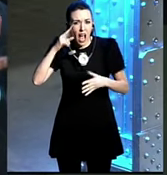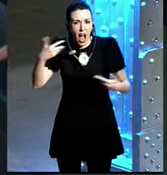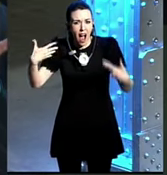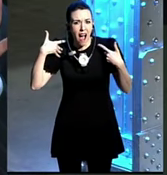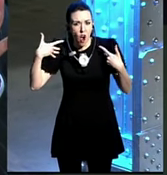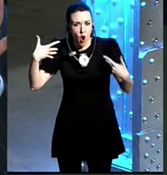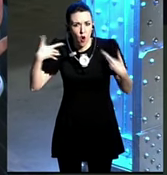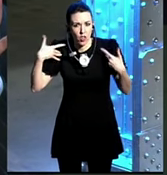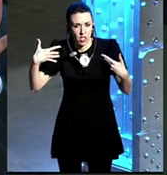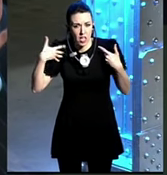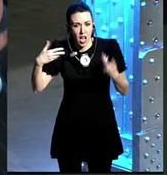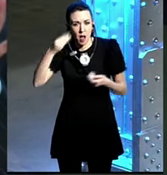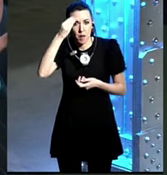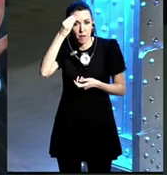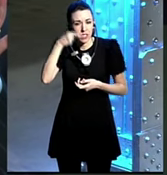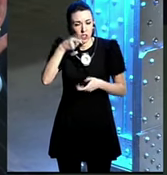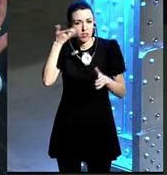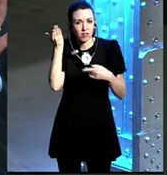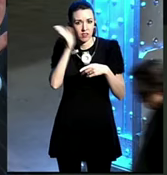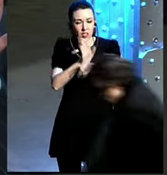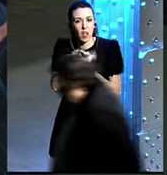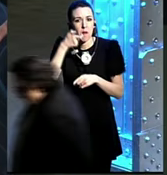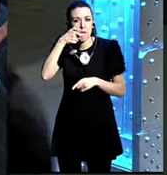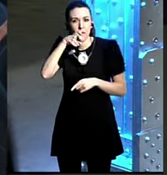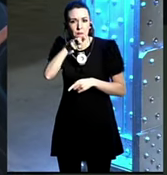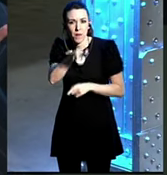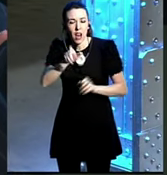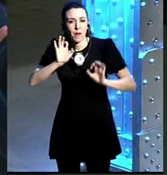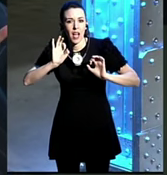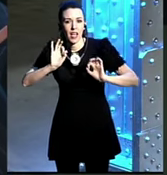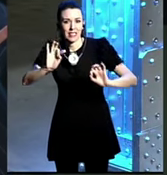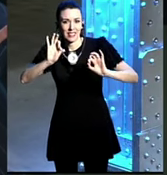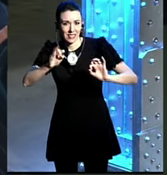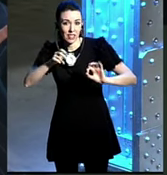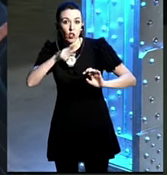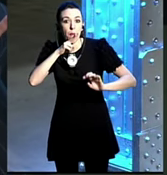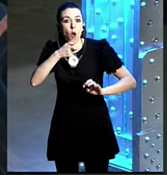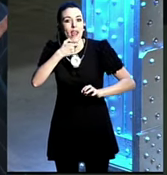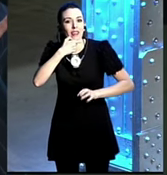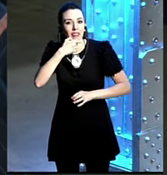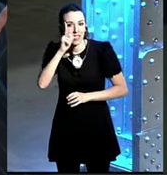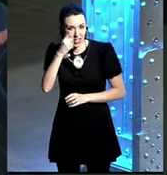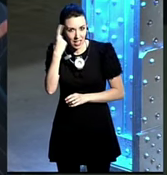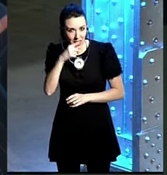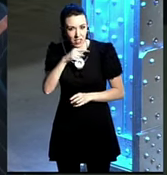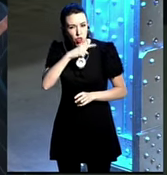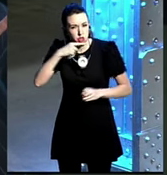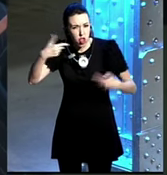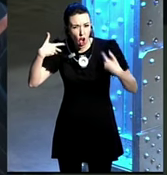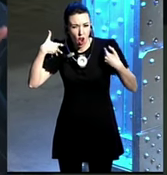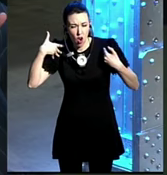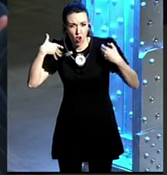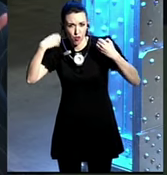agonía. Y creo que esto es lo que representa la palabra exquisite, exquisito en inglés, y esa exquisitez está muy presente